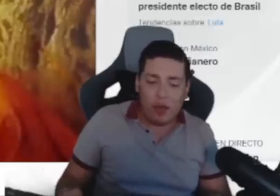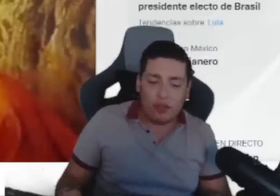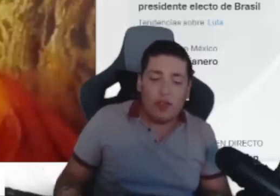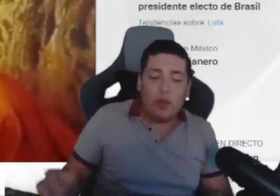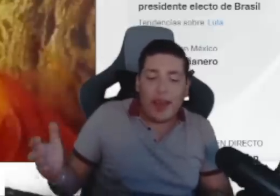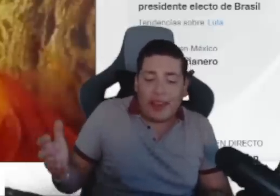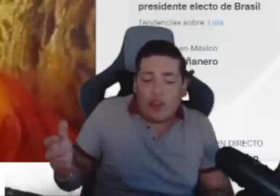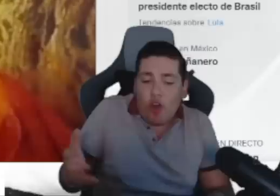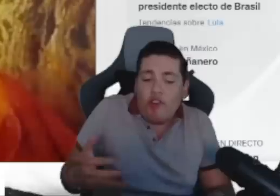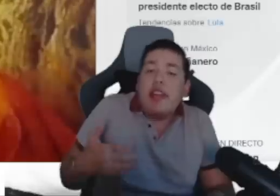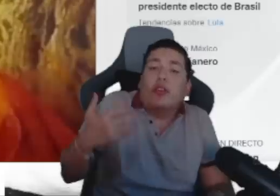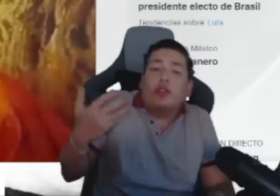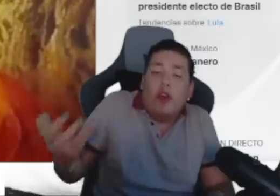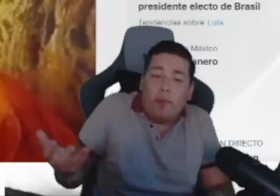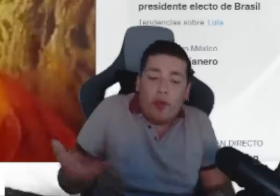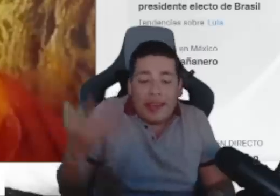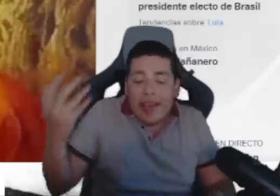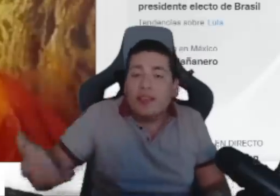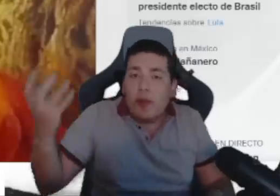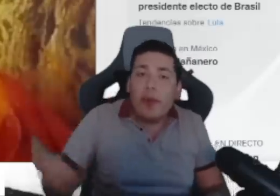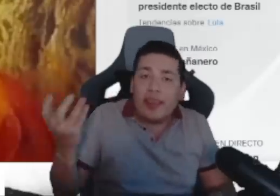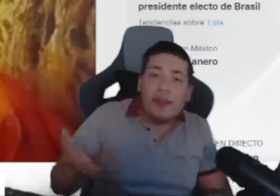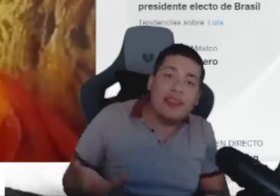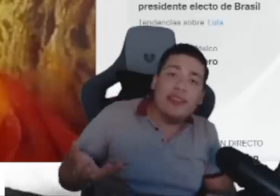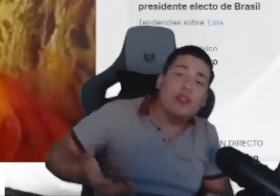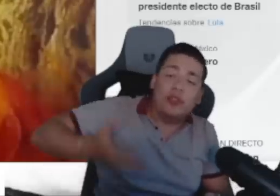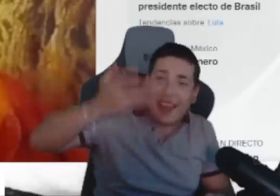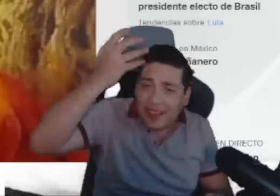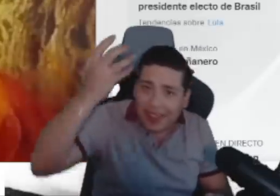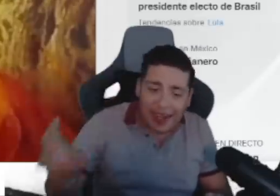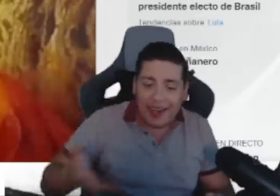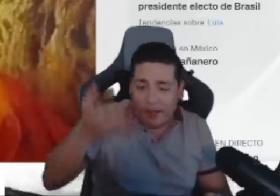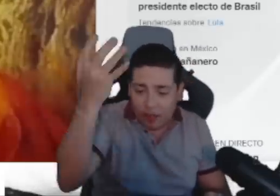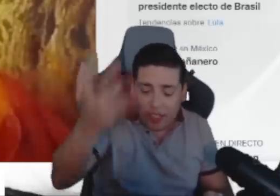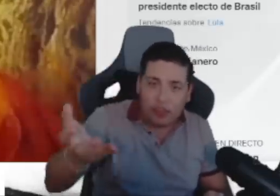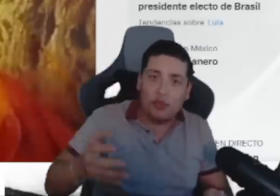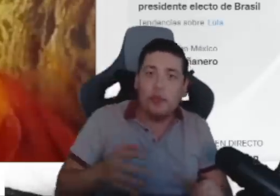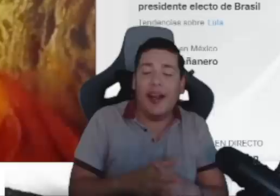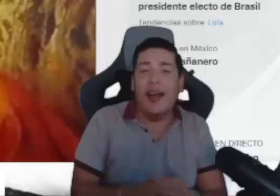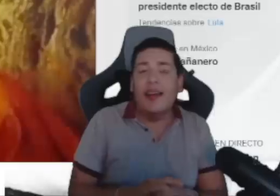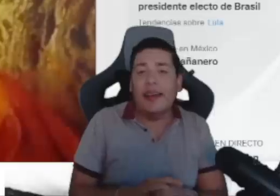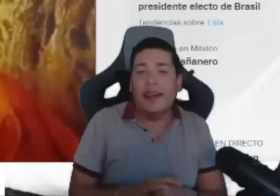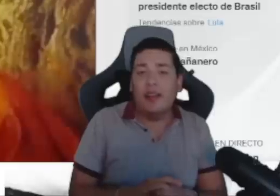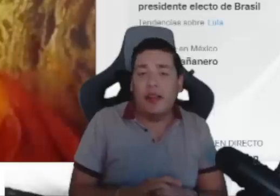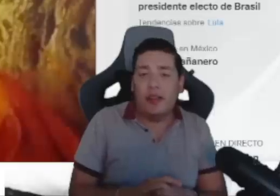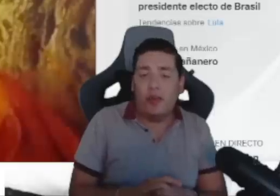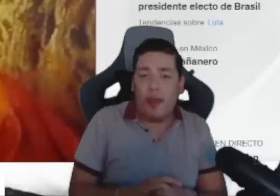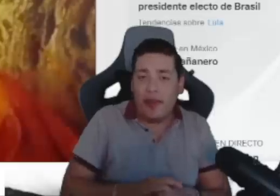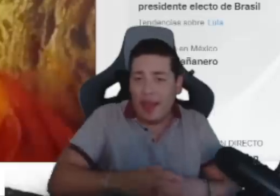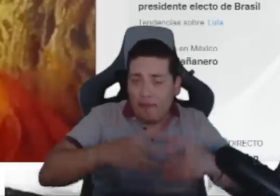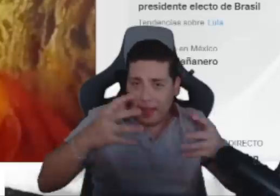Gracias Dios, güey, yo ni los topo. Y es completamente cierto. ¿Ustedes creen que Diosito, si estuviera